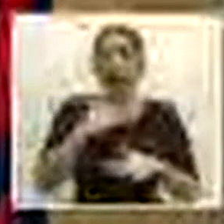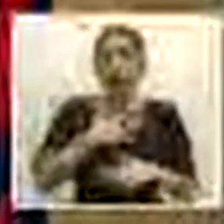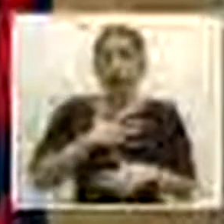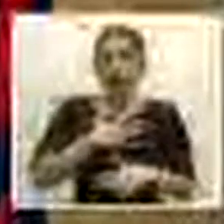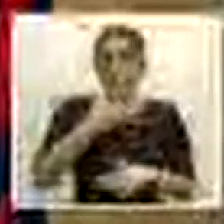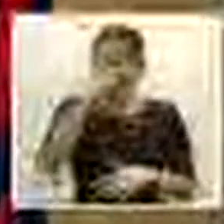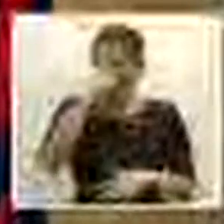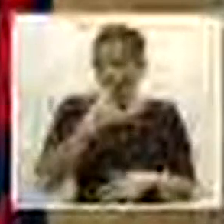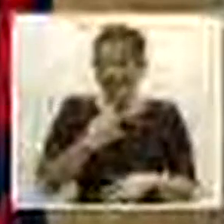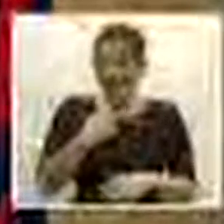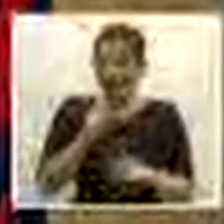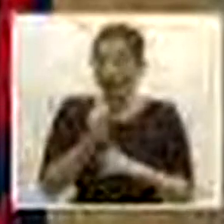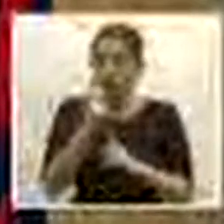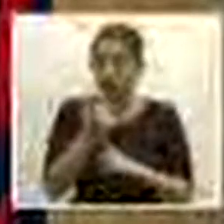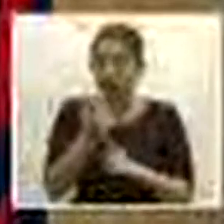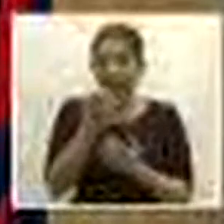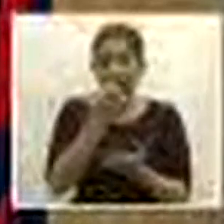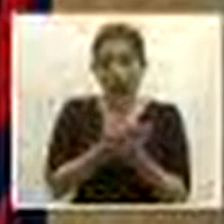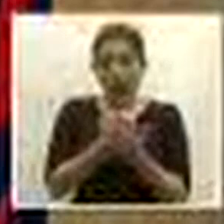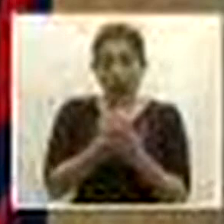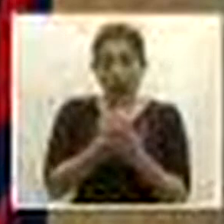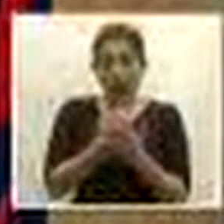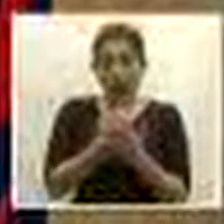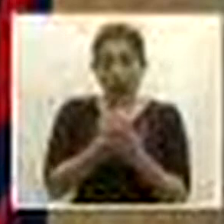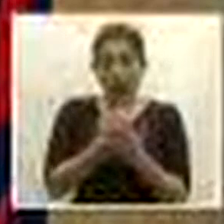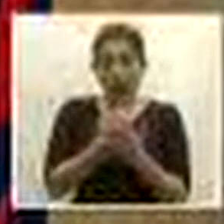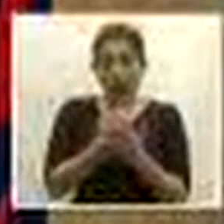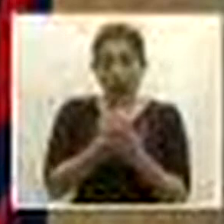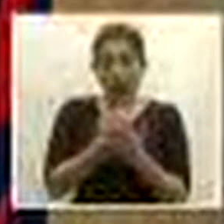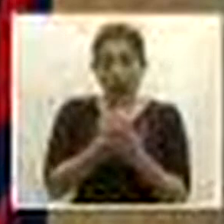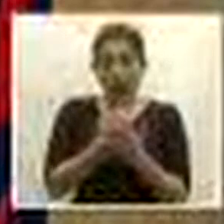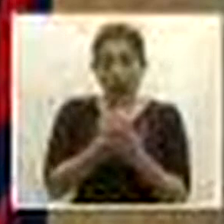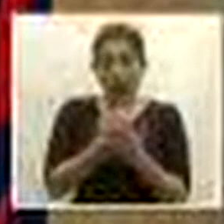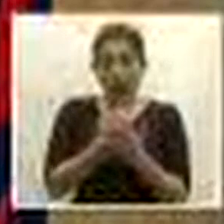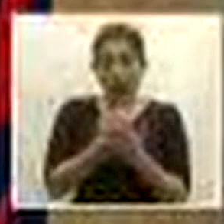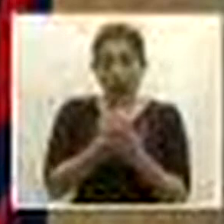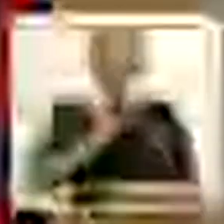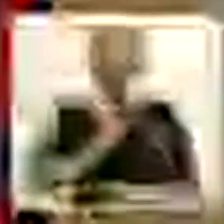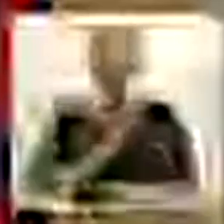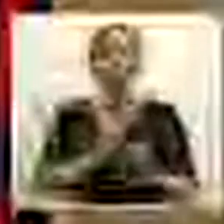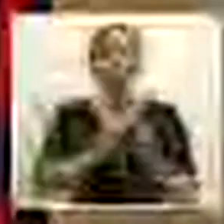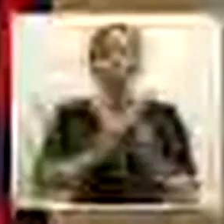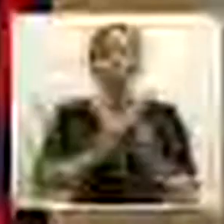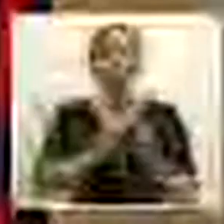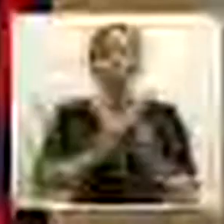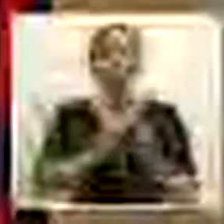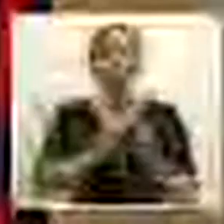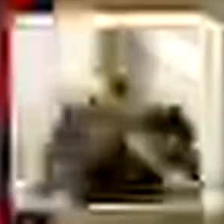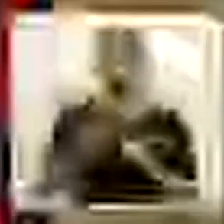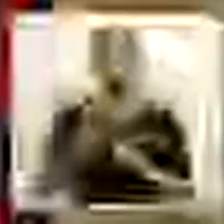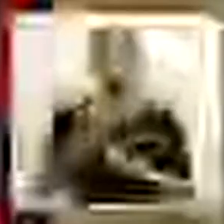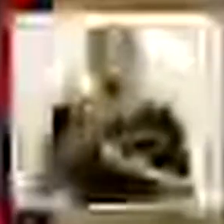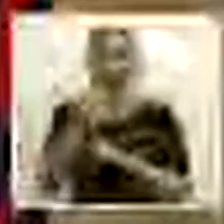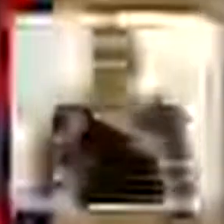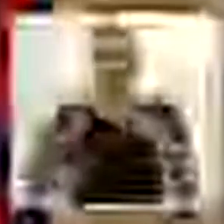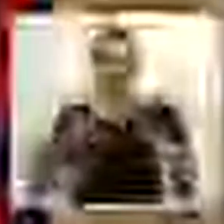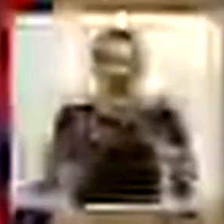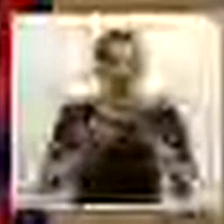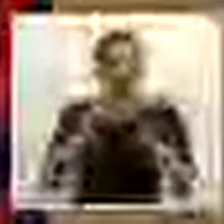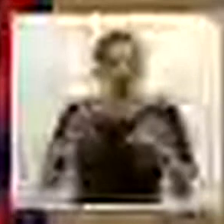perfil socioeconómico y las características de su sistema de salud y su sociedad. En eso es donde